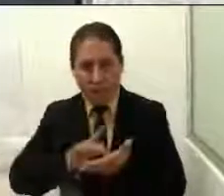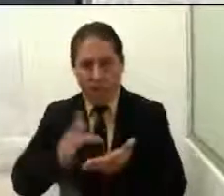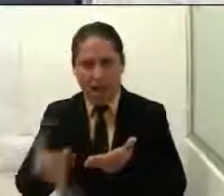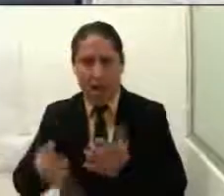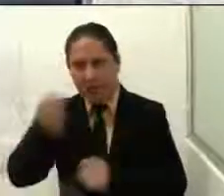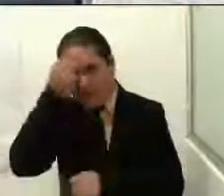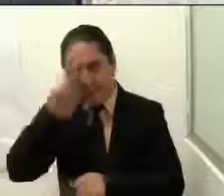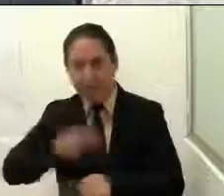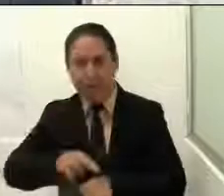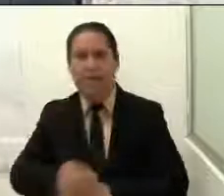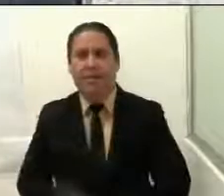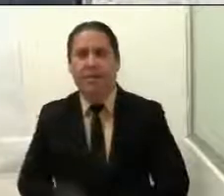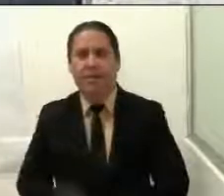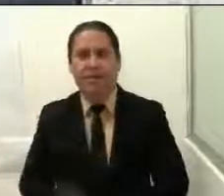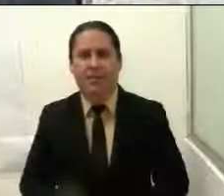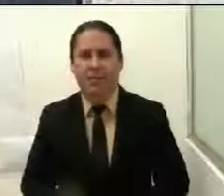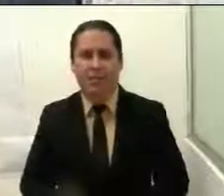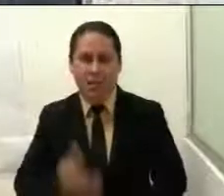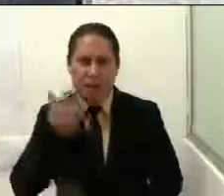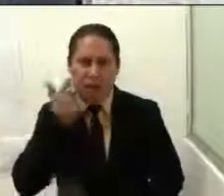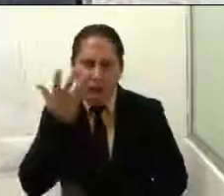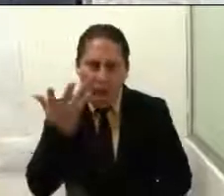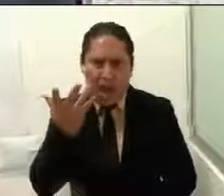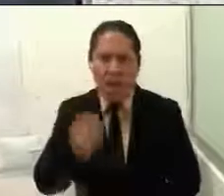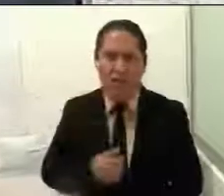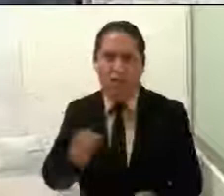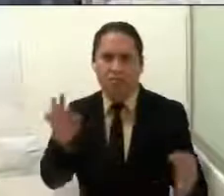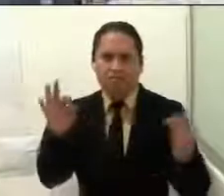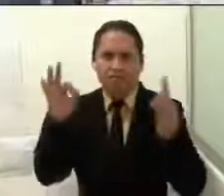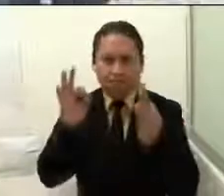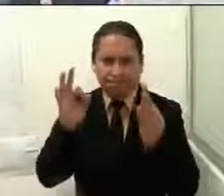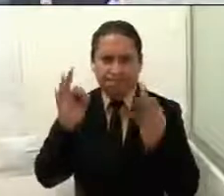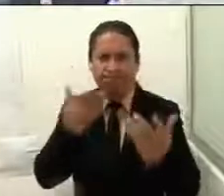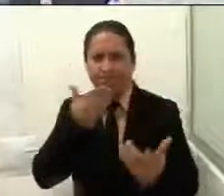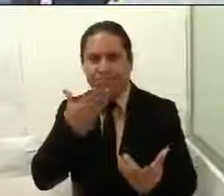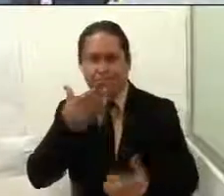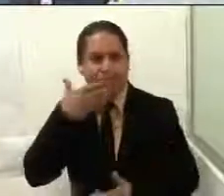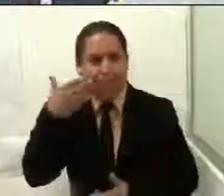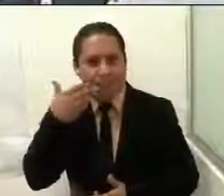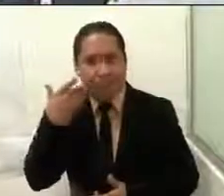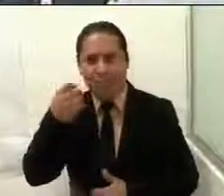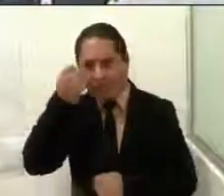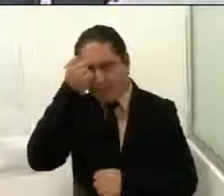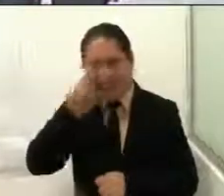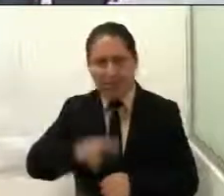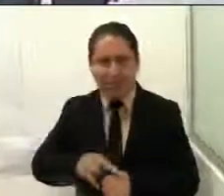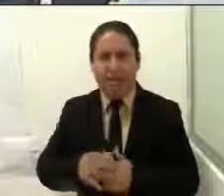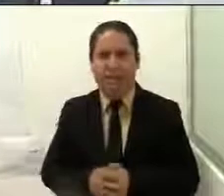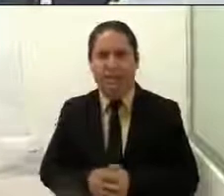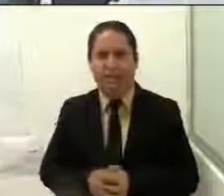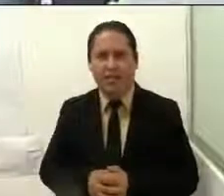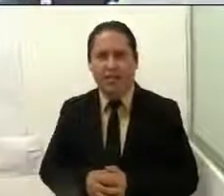secretario quiero agradecer la presencia gentil de mis compañeros diputados que hoy nos acompañan como